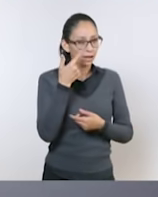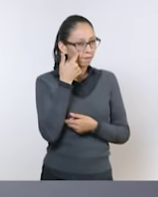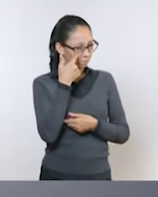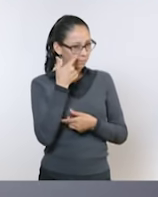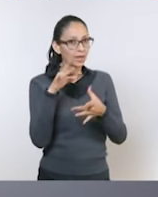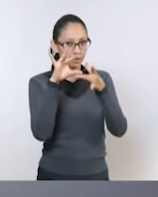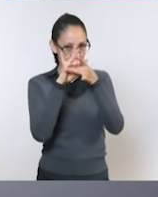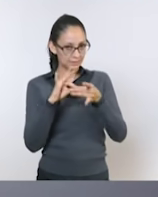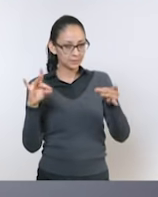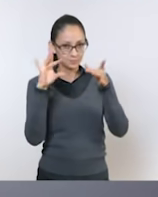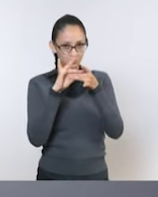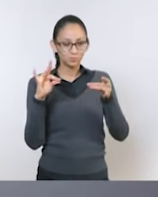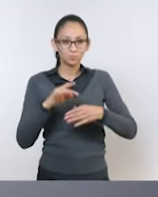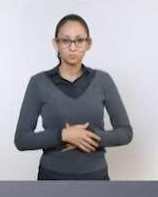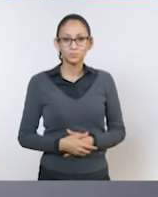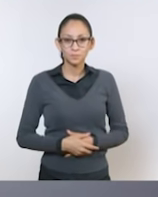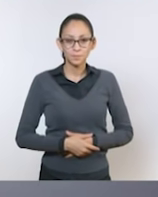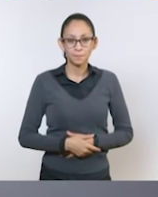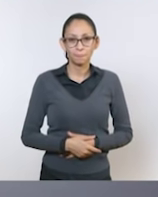Les explico.